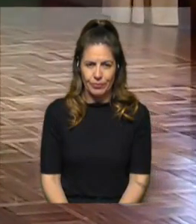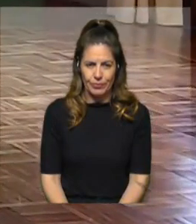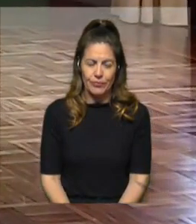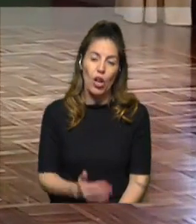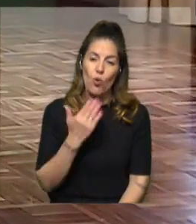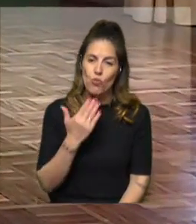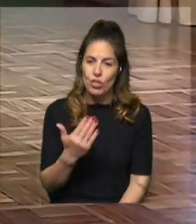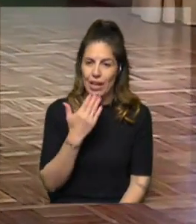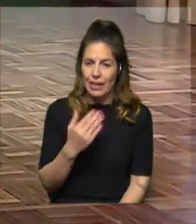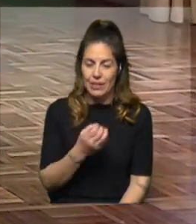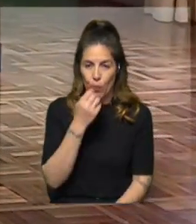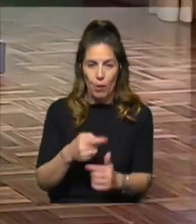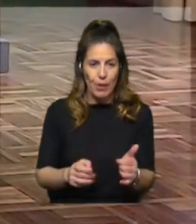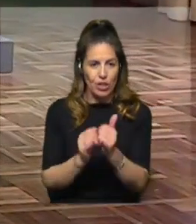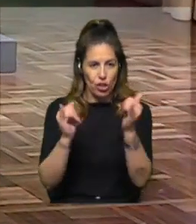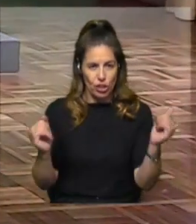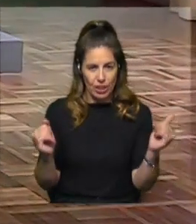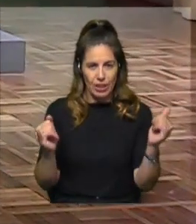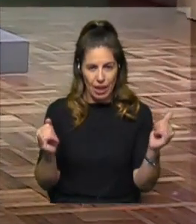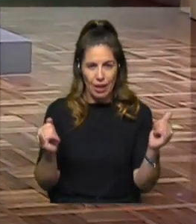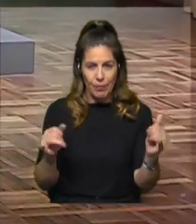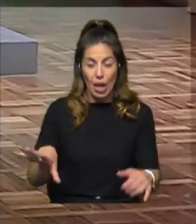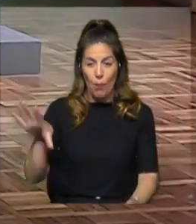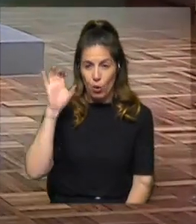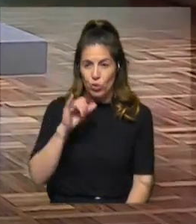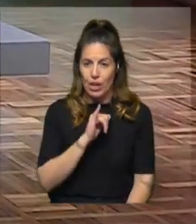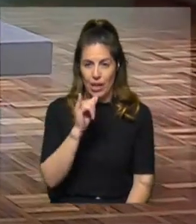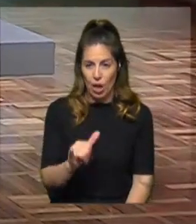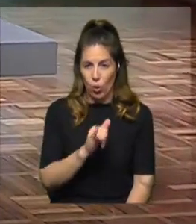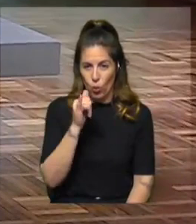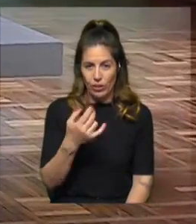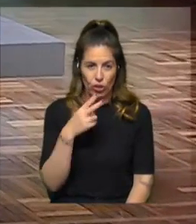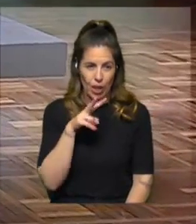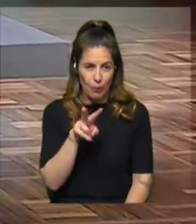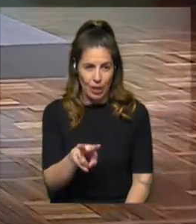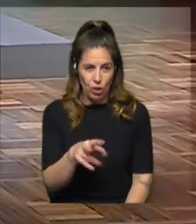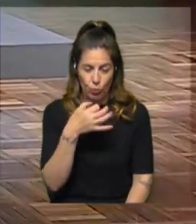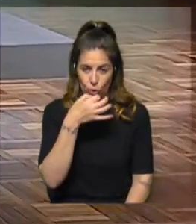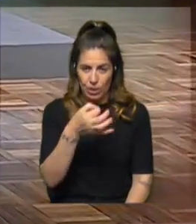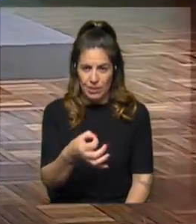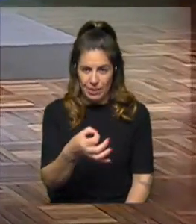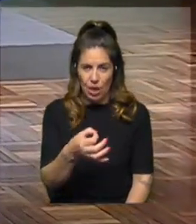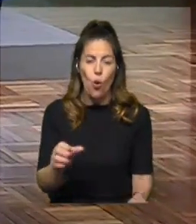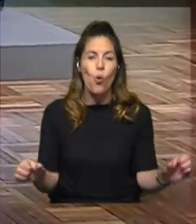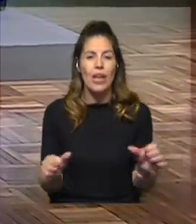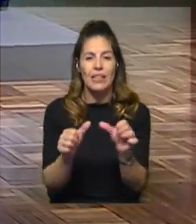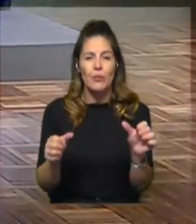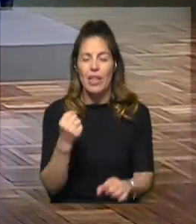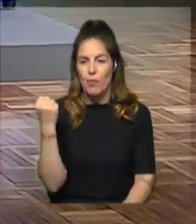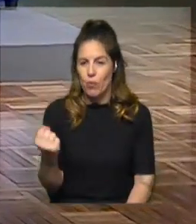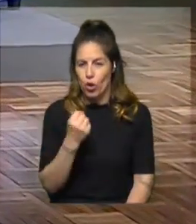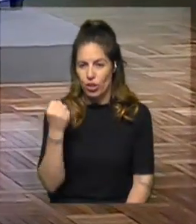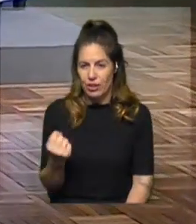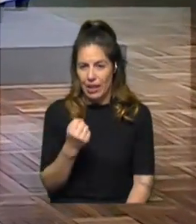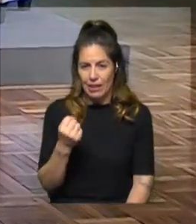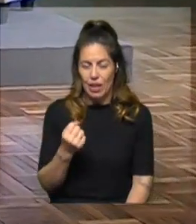Muchas gracias, Rosina. Buen mediodía. Exactamente. Mientras me escuchan, les cuento lo que están viendo. Como tú decías, una actividad bien importante, cargada